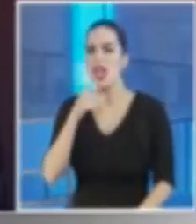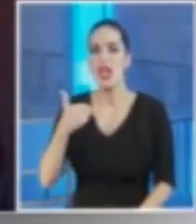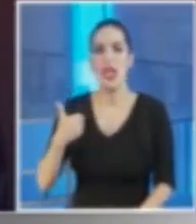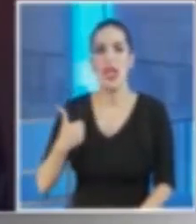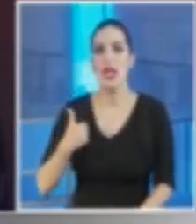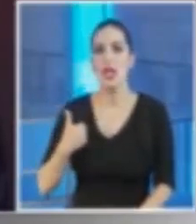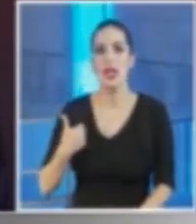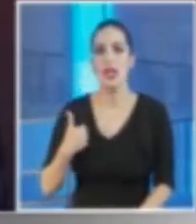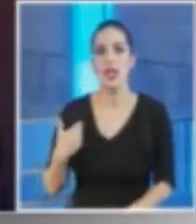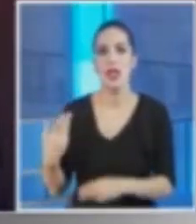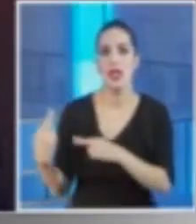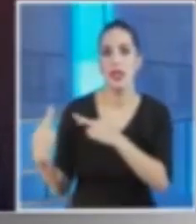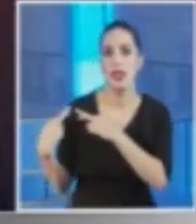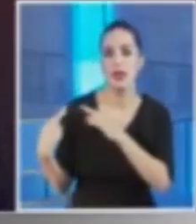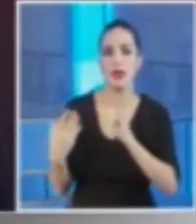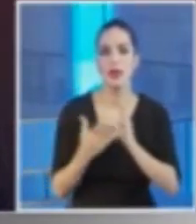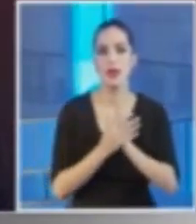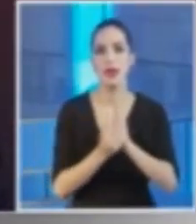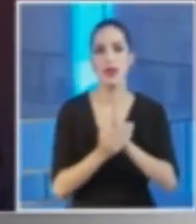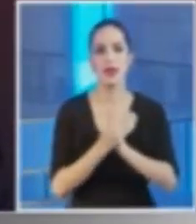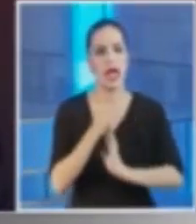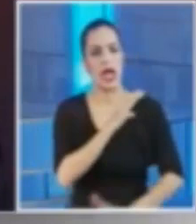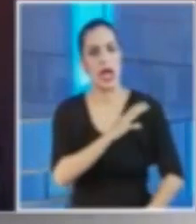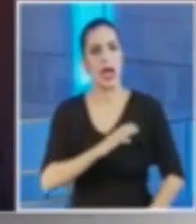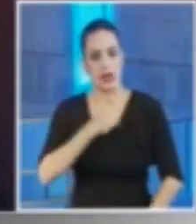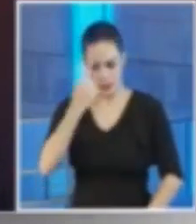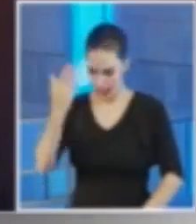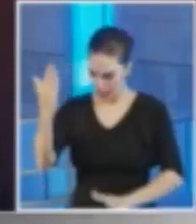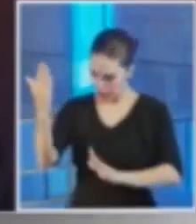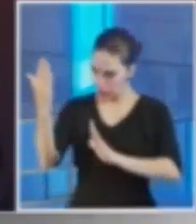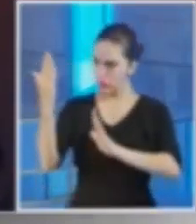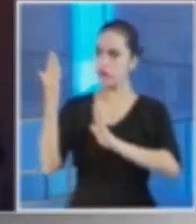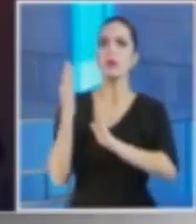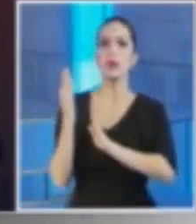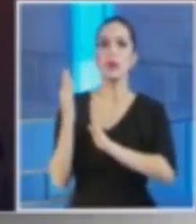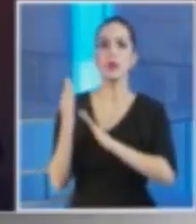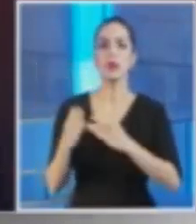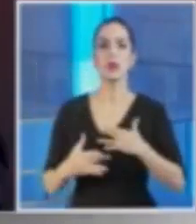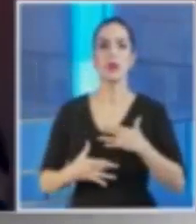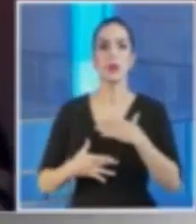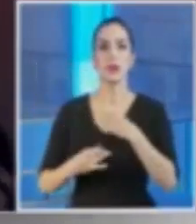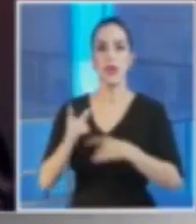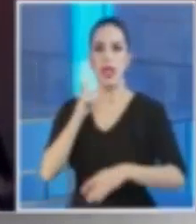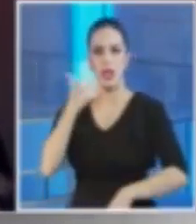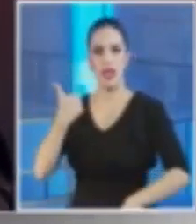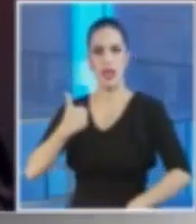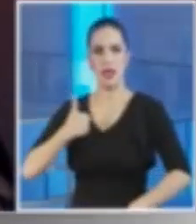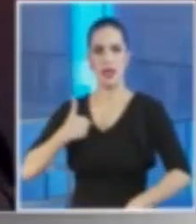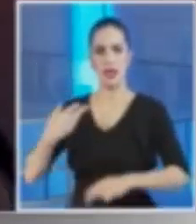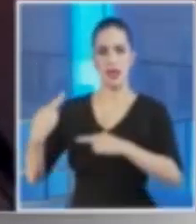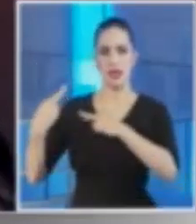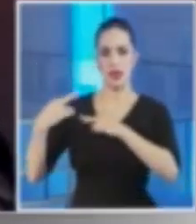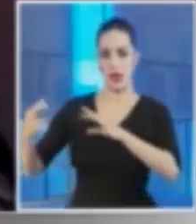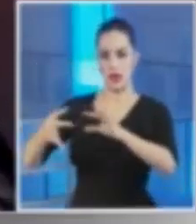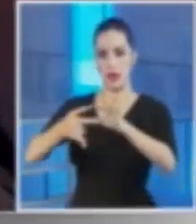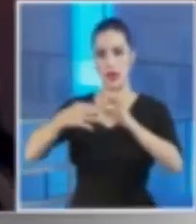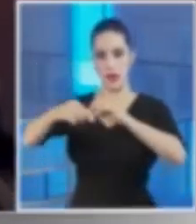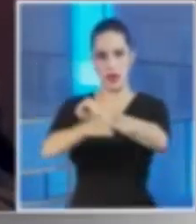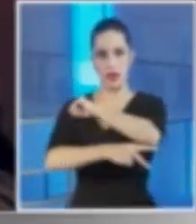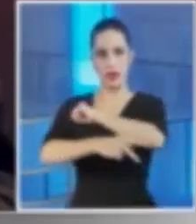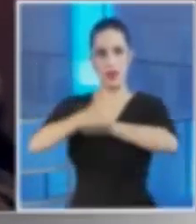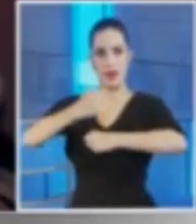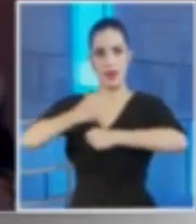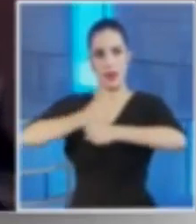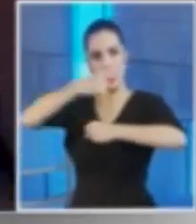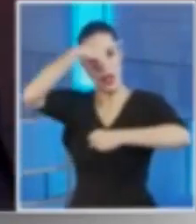la capacidad y el carácter para enfrentar a los intereses creados? ¿Quién tiene la capacidad de unir a este país trabajando